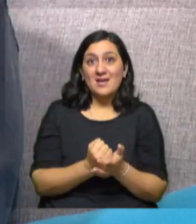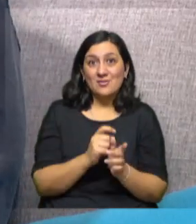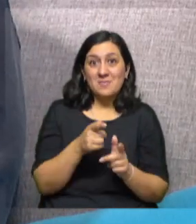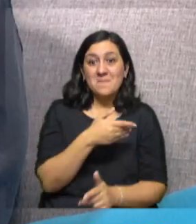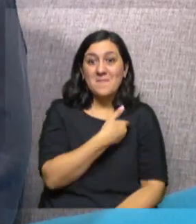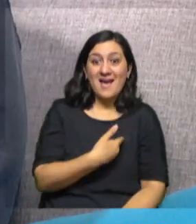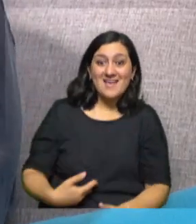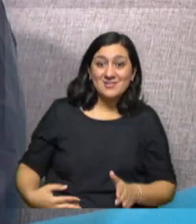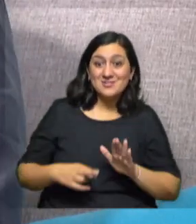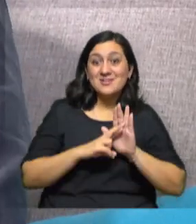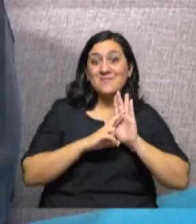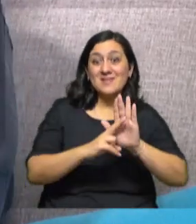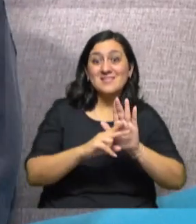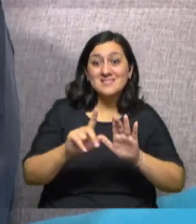referentes